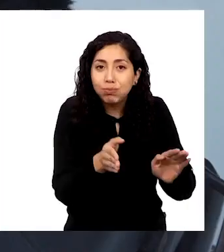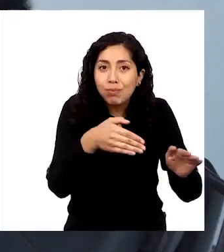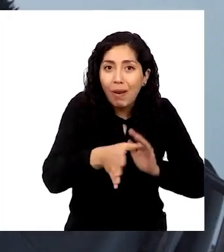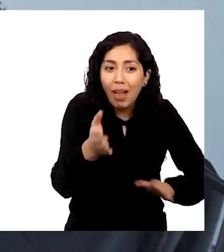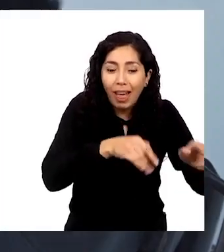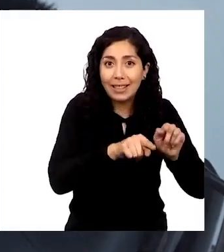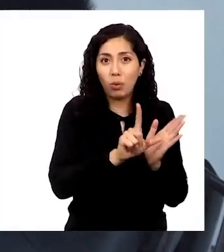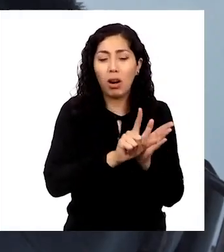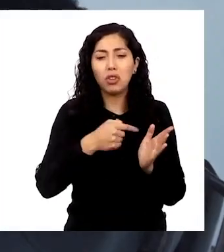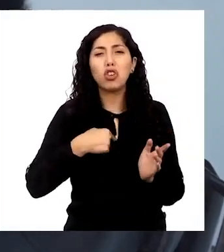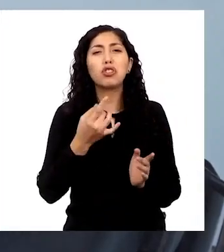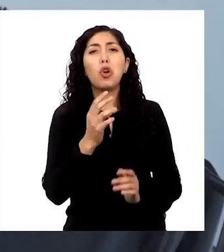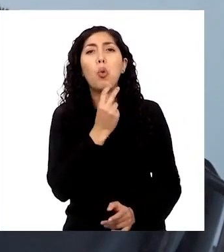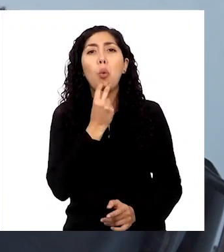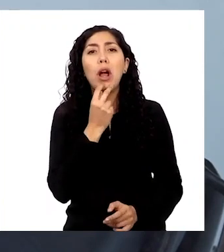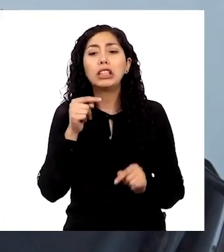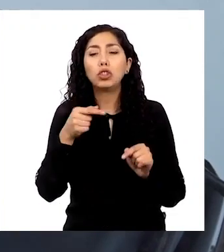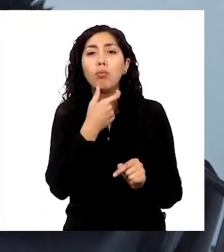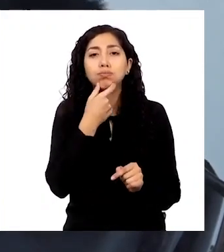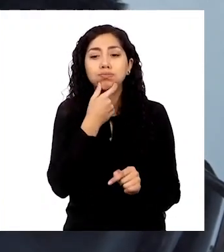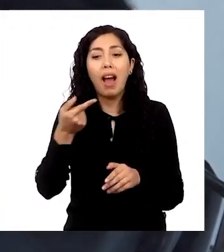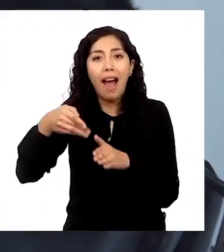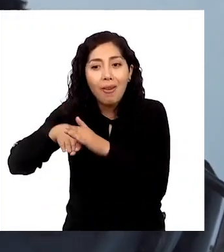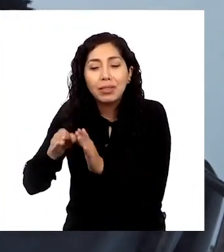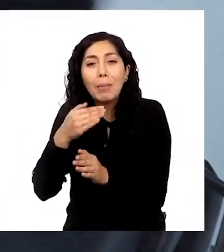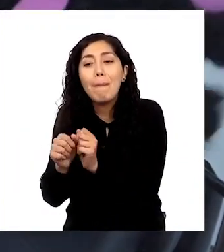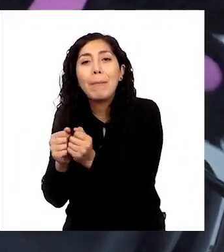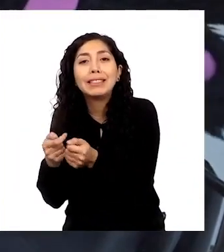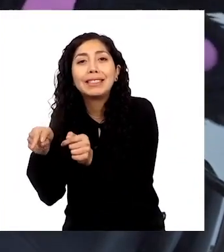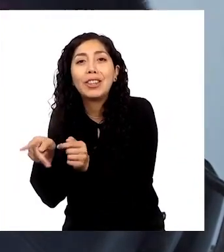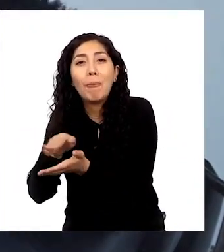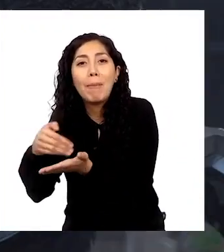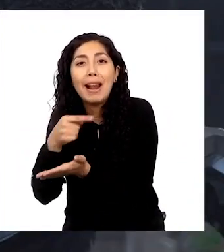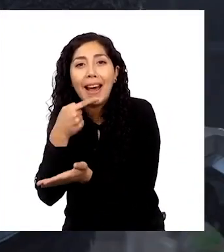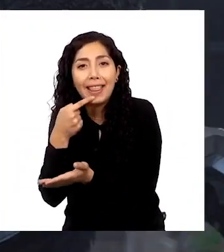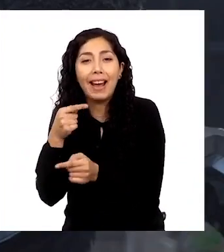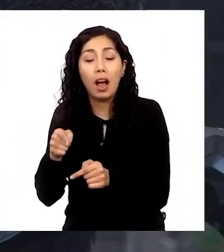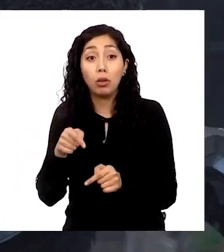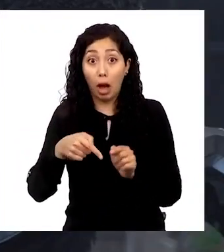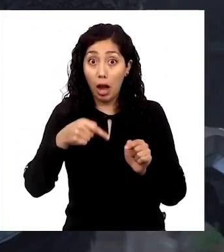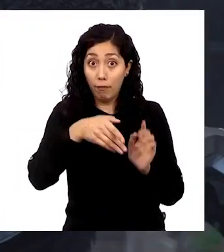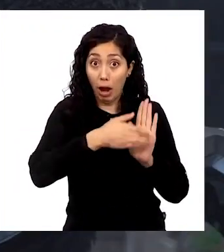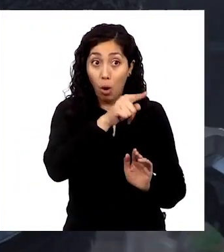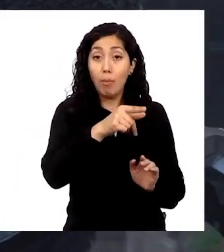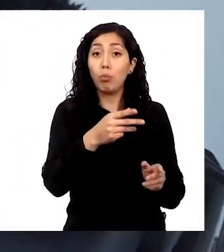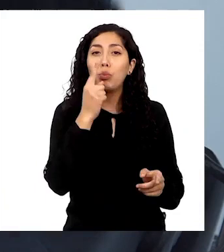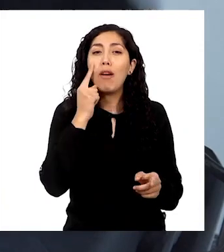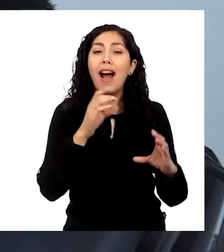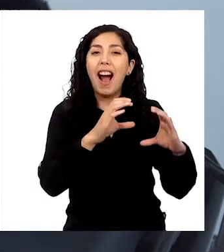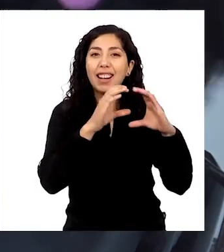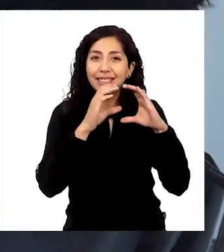lugar. El único tesoro que yo enterraría es un hueso. Y al lado, un pasito con mermelada por si me da más hambre. ¿A dónde vamos? Podrías probar el churrasco